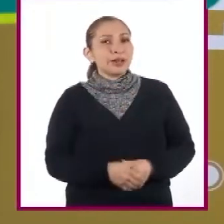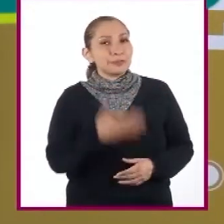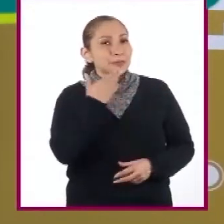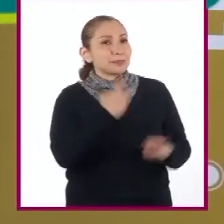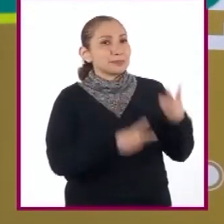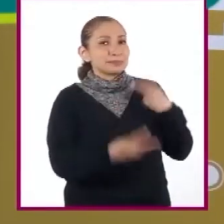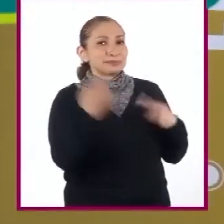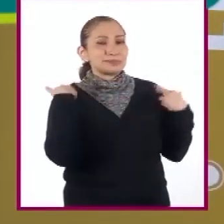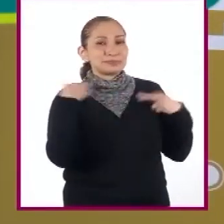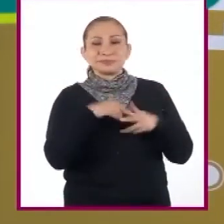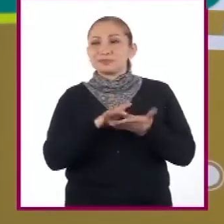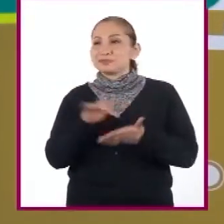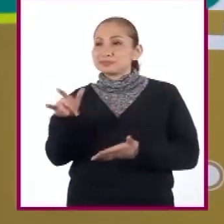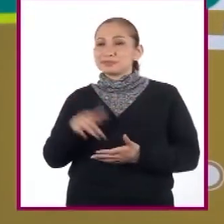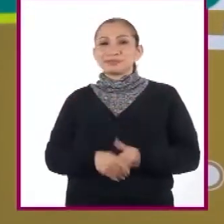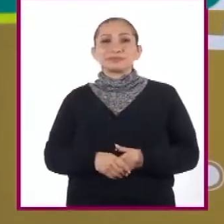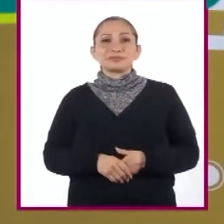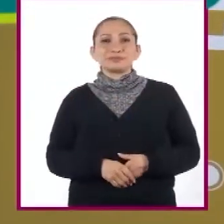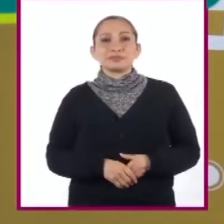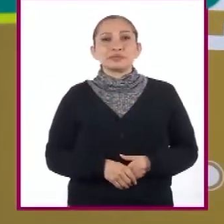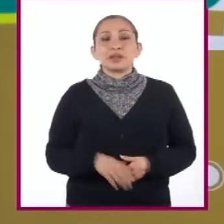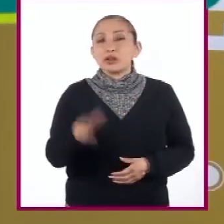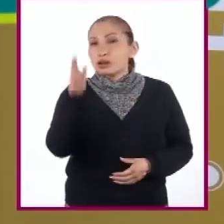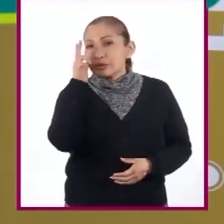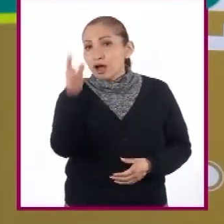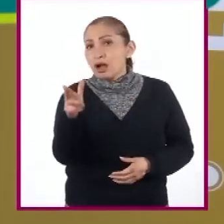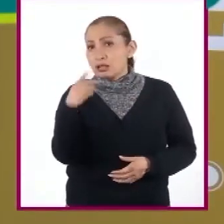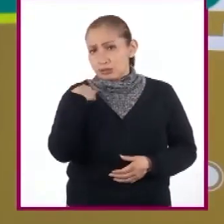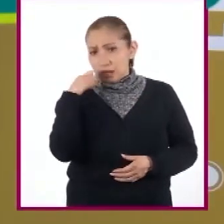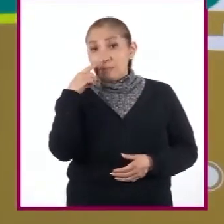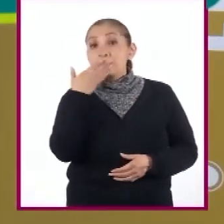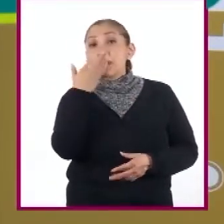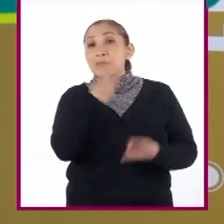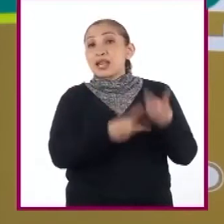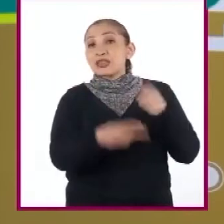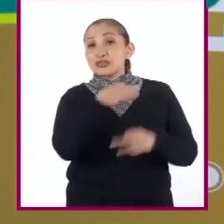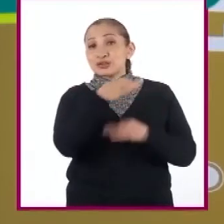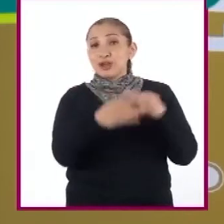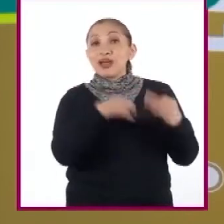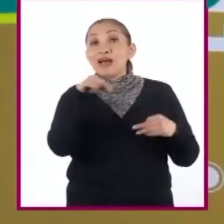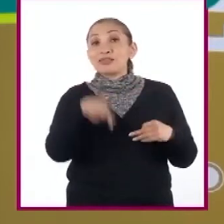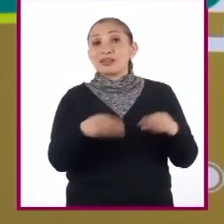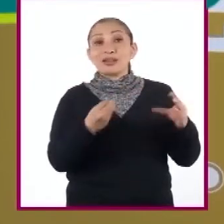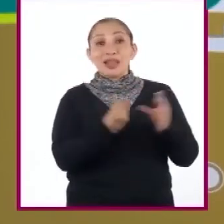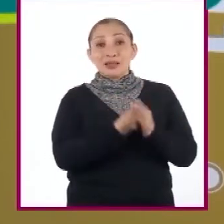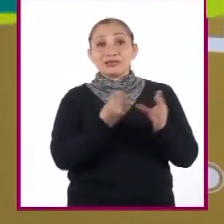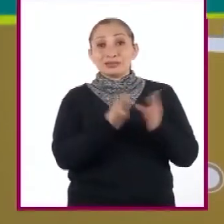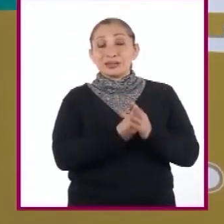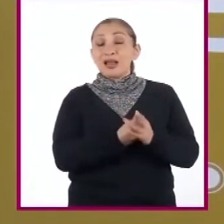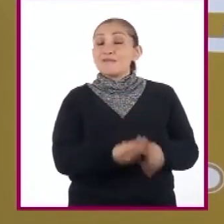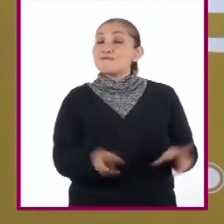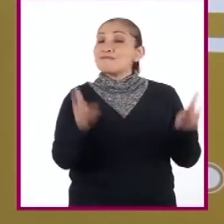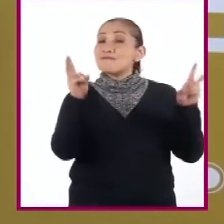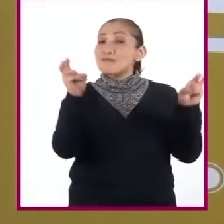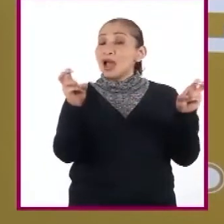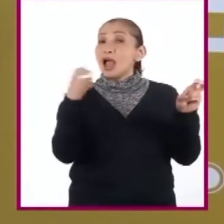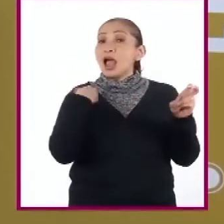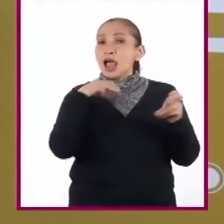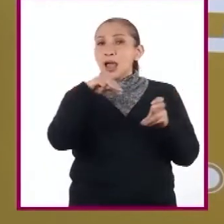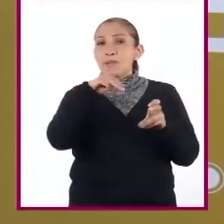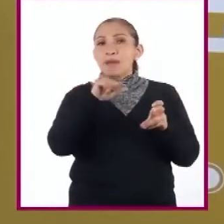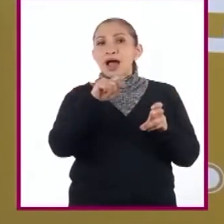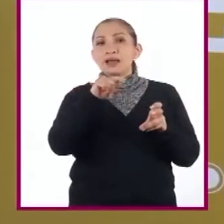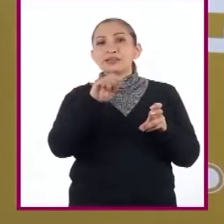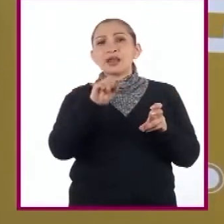Bienvenido, maestro. Gracias. ¿Qué tal? Sean bienvenidas y bienvenidos a esta sesión que lleva por título